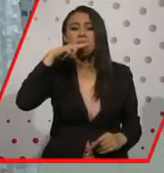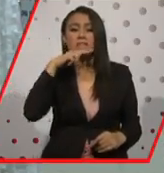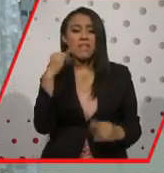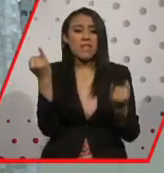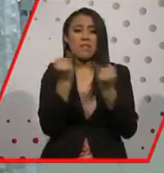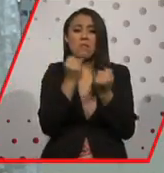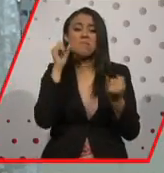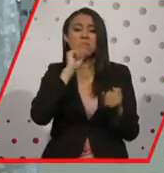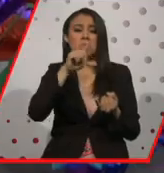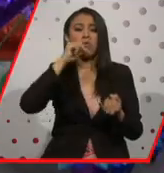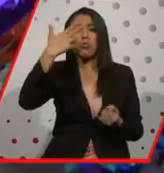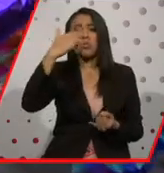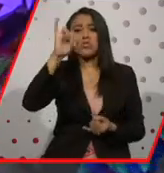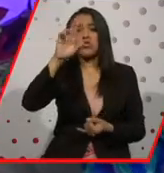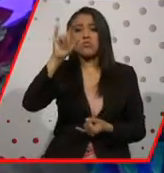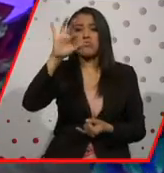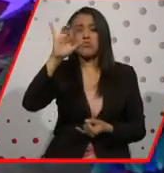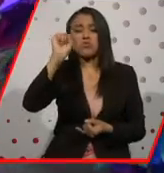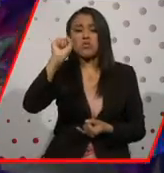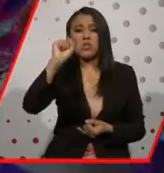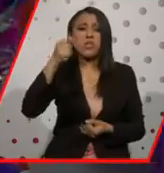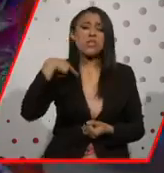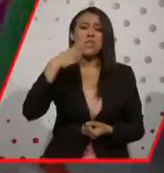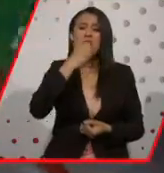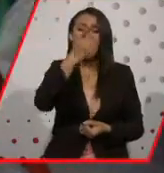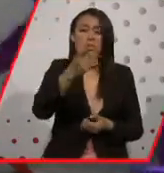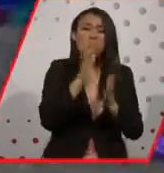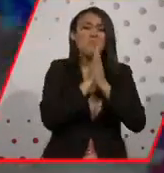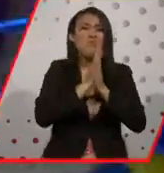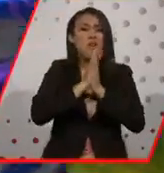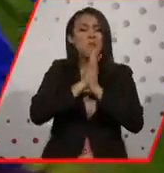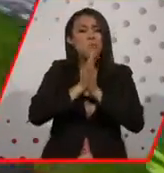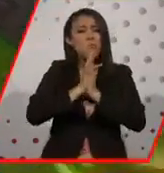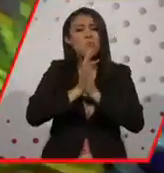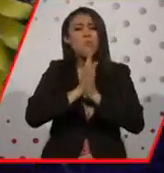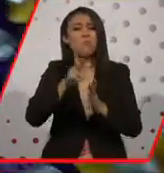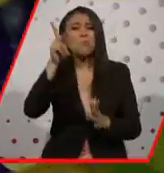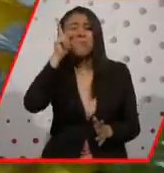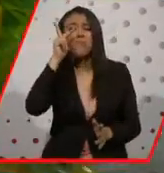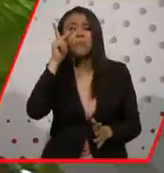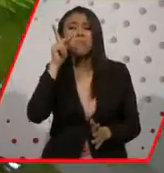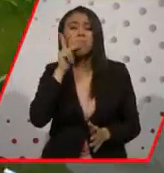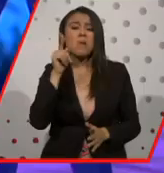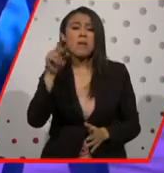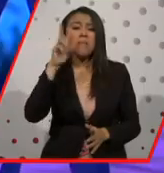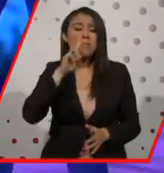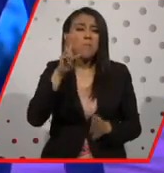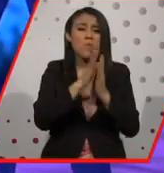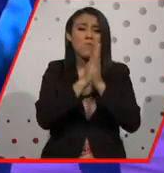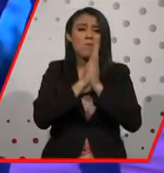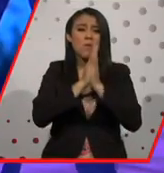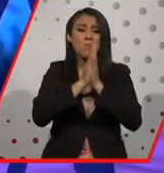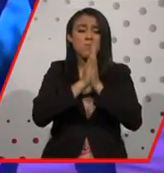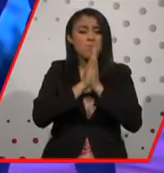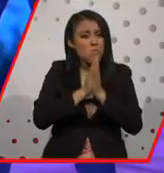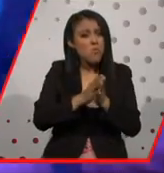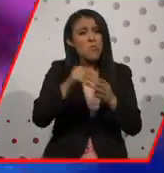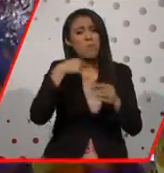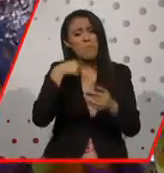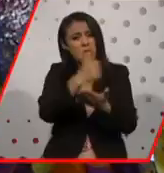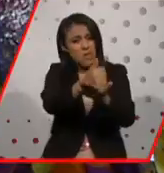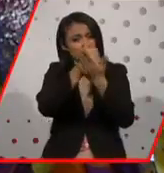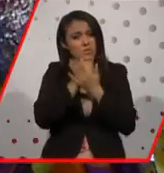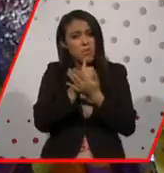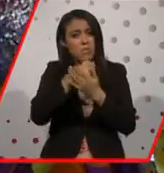Huitzilopochtli, solicitaron al Papa permiso para realizar las misas de aguinaldo, lo que hoy se le conoce como posadas. Hace